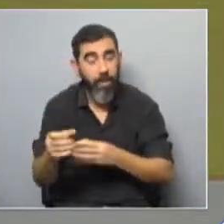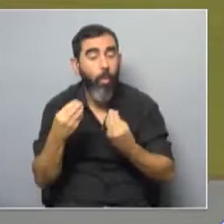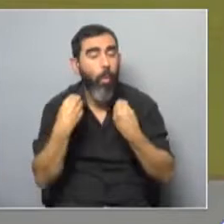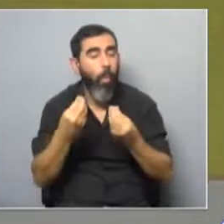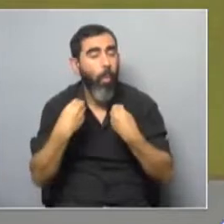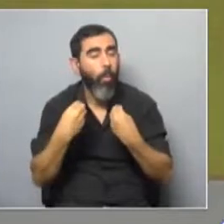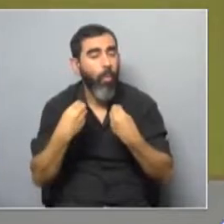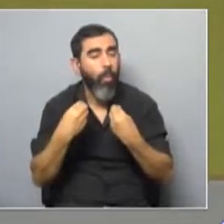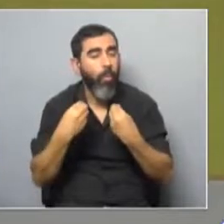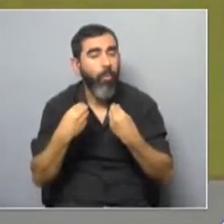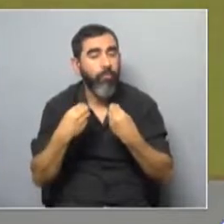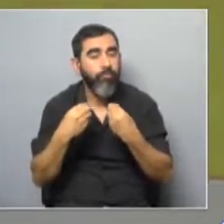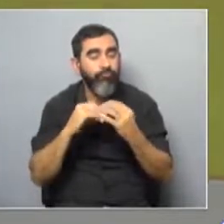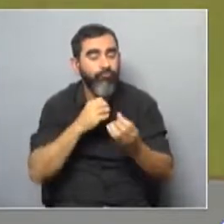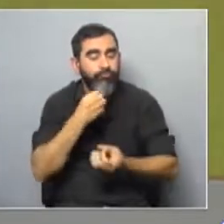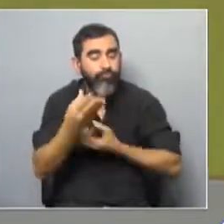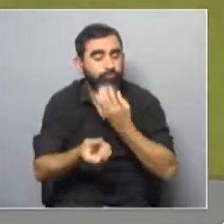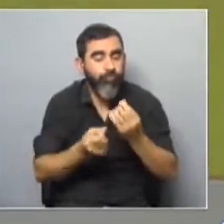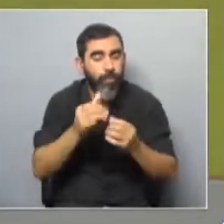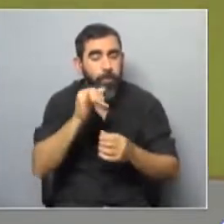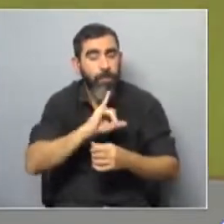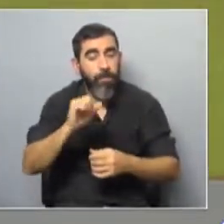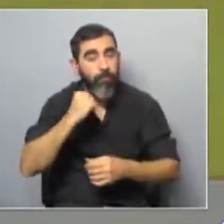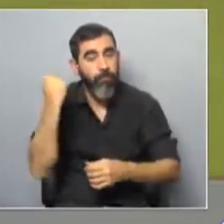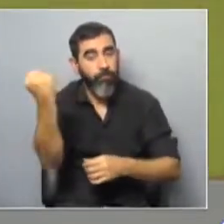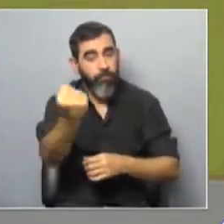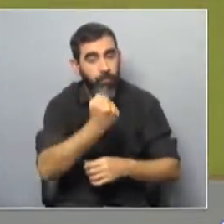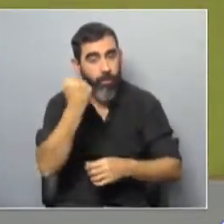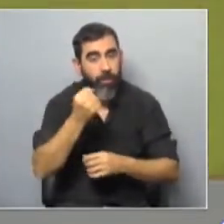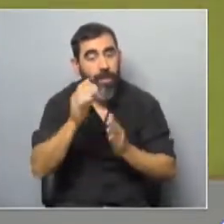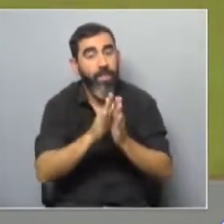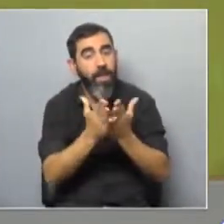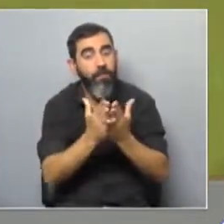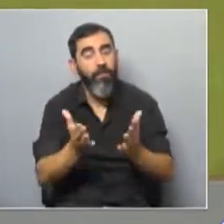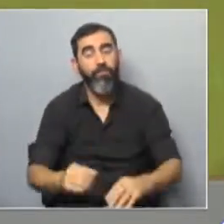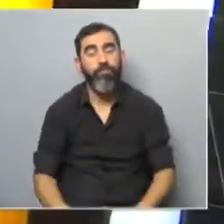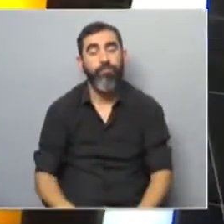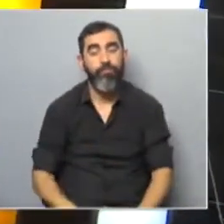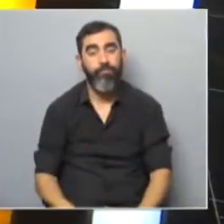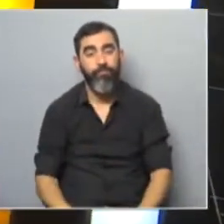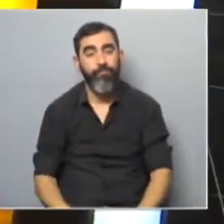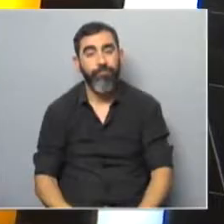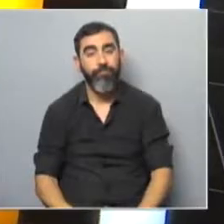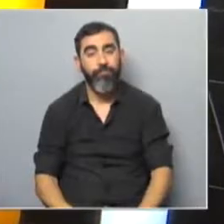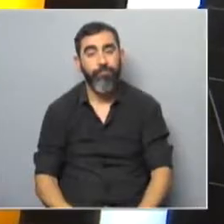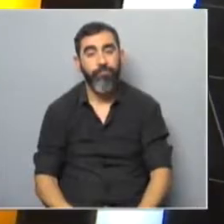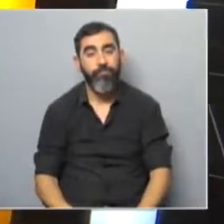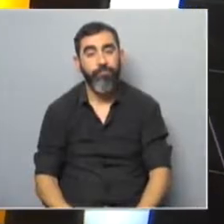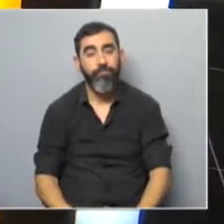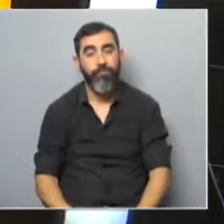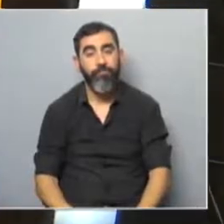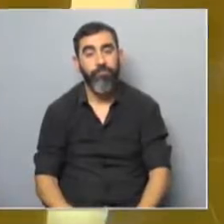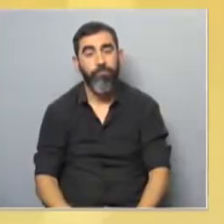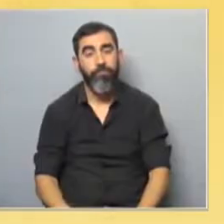cómo hizo para comunicar estos mensajes tan importantes en este librito. Lo vemos.